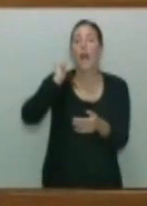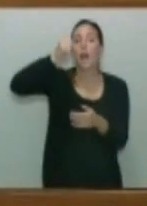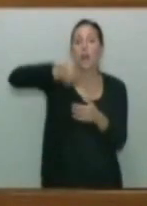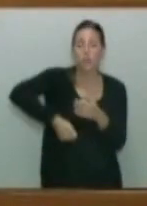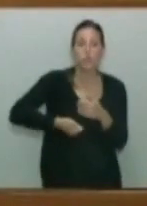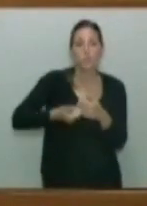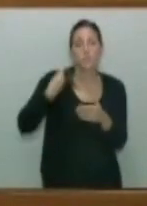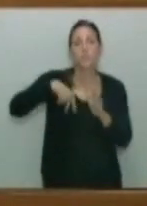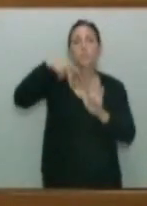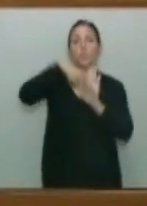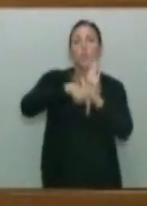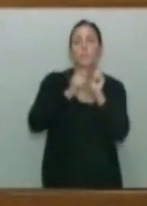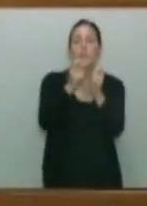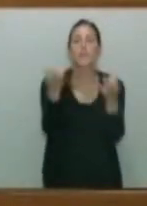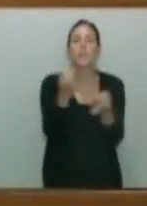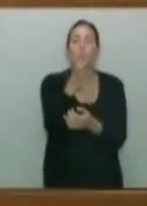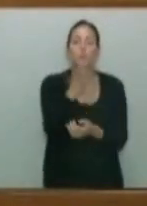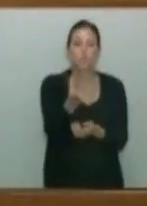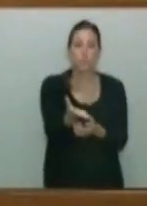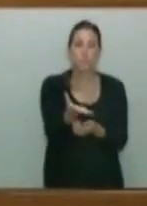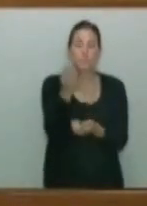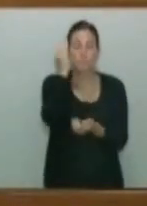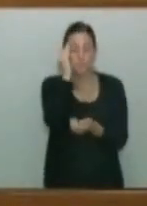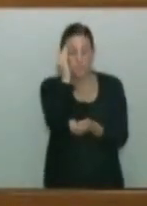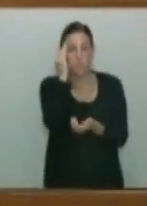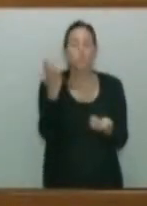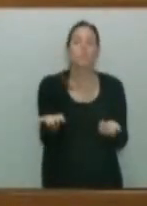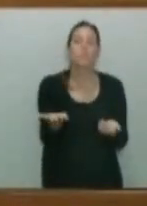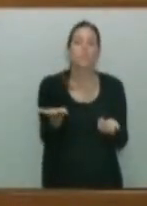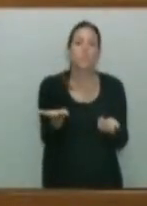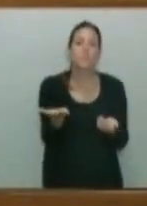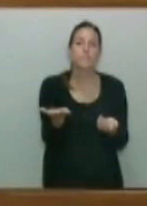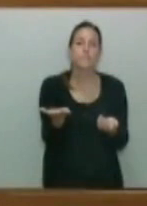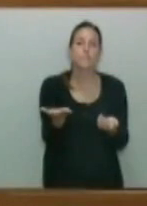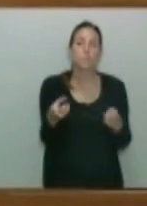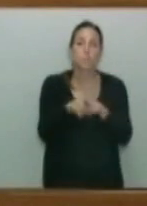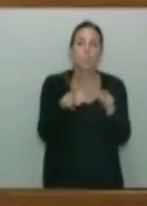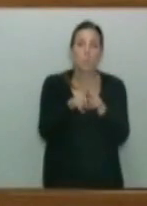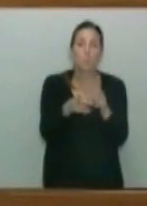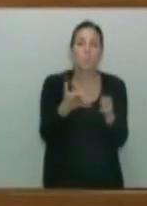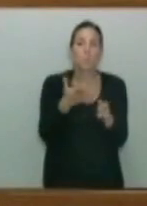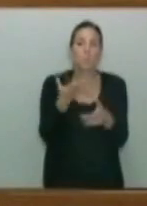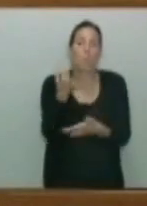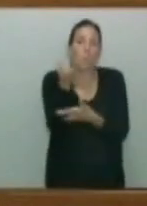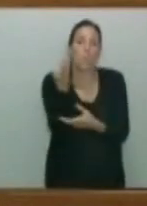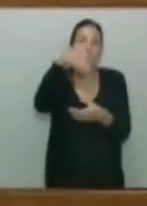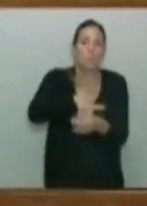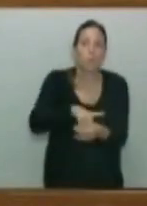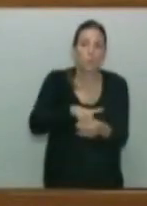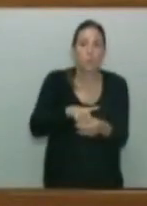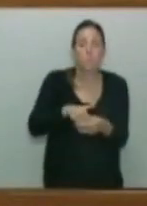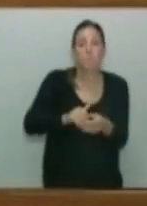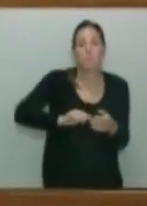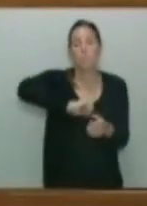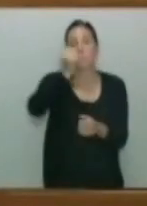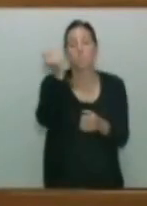esta norma. Y, por lo tanto, creo que, ya digo, tenemos más legitimidad que el legislador del 86, porque estamos legitimados